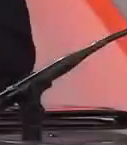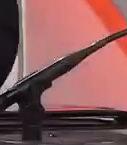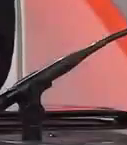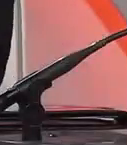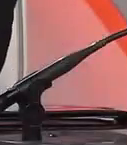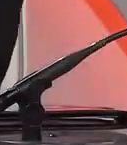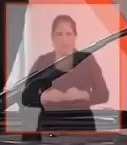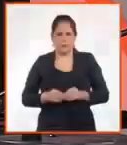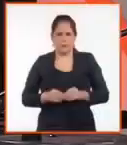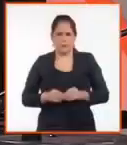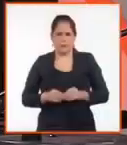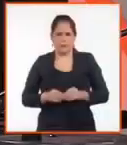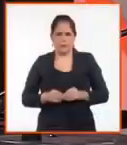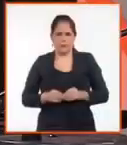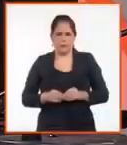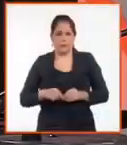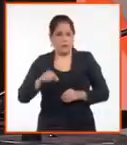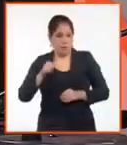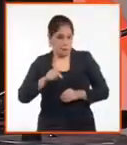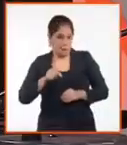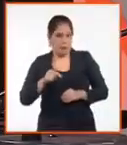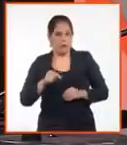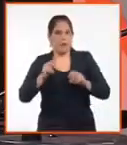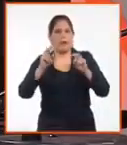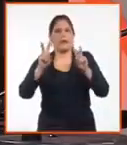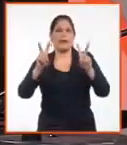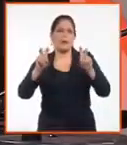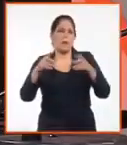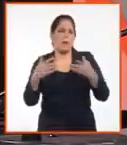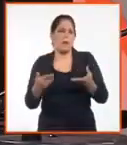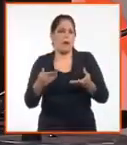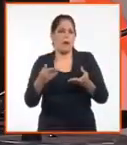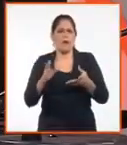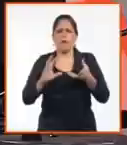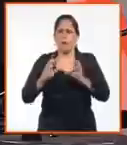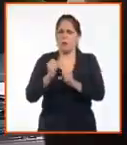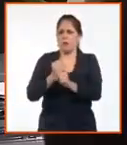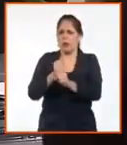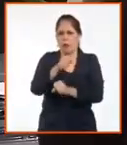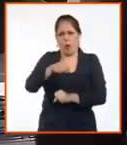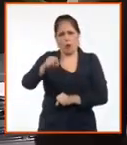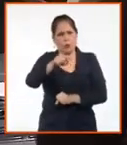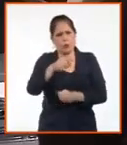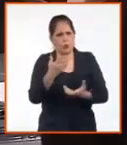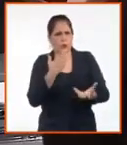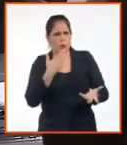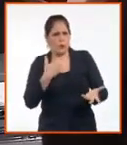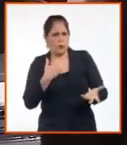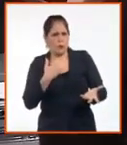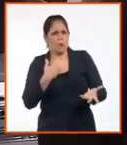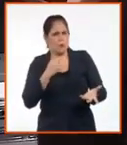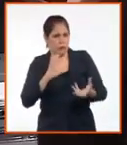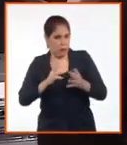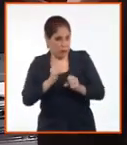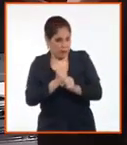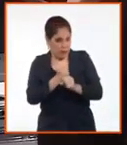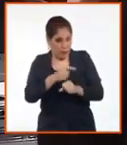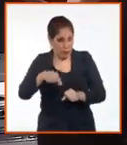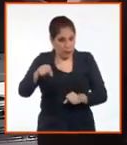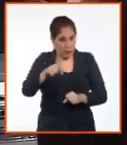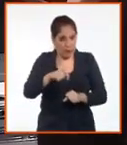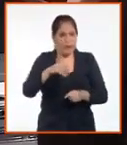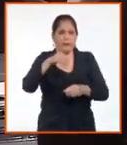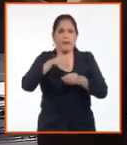bueno bueno introducidas el tema del sistema de trabajo que han adaptado y que es parte d la política